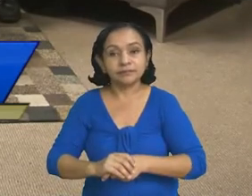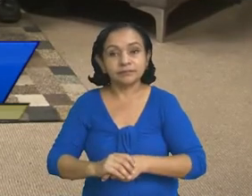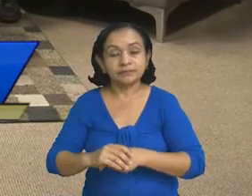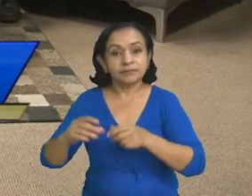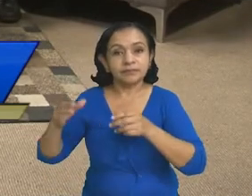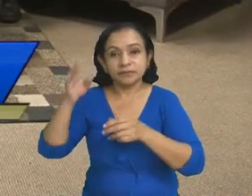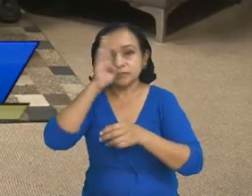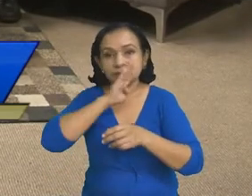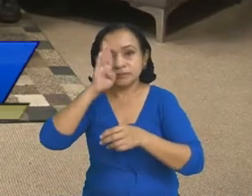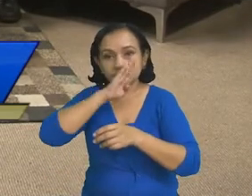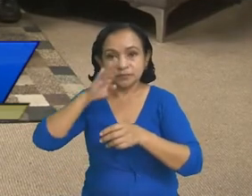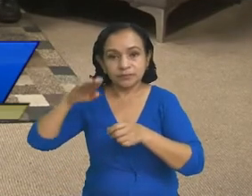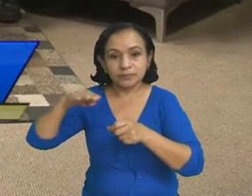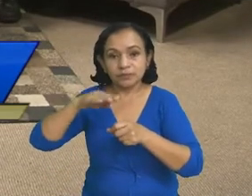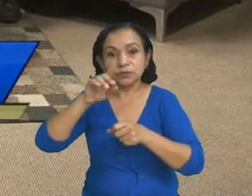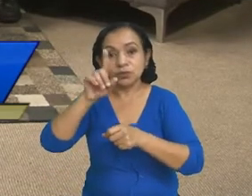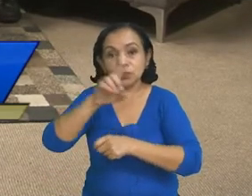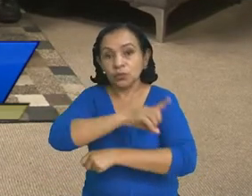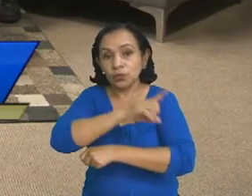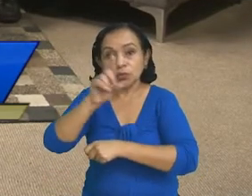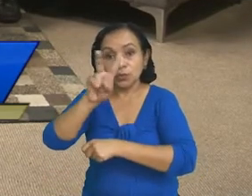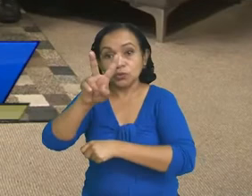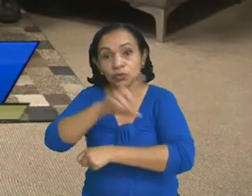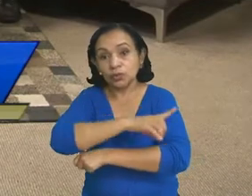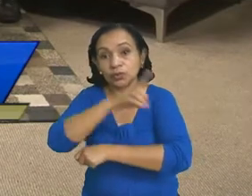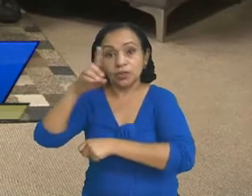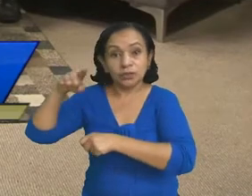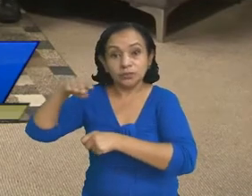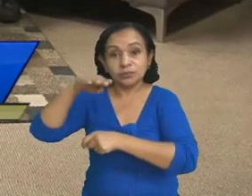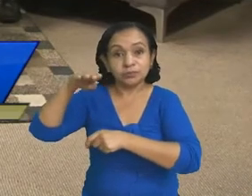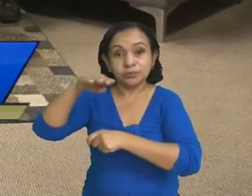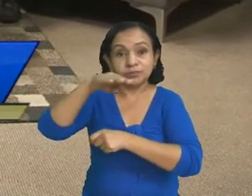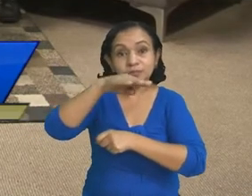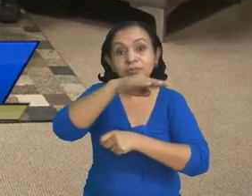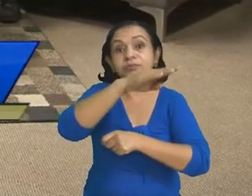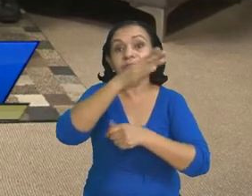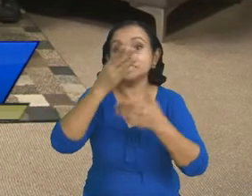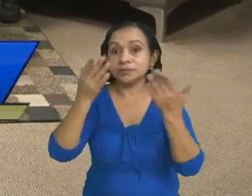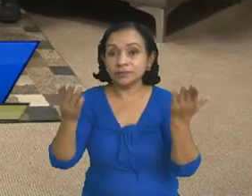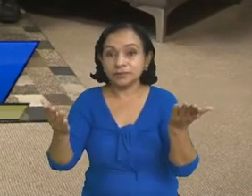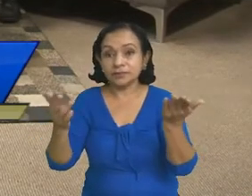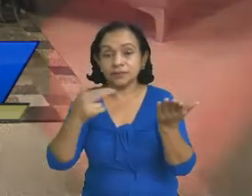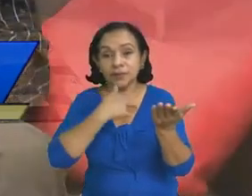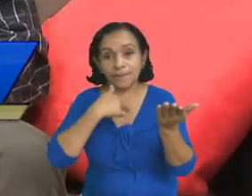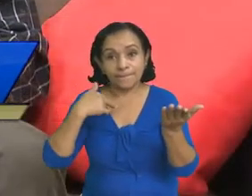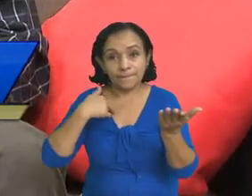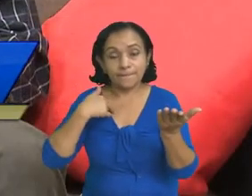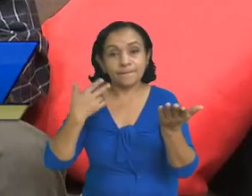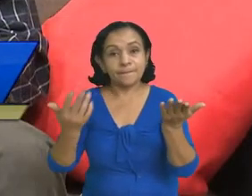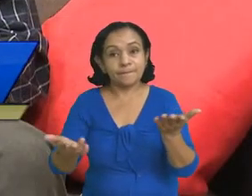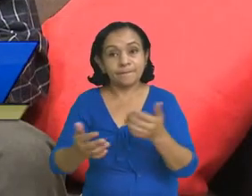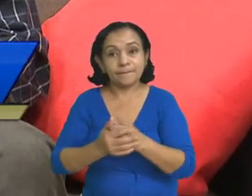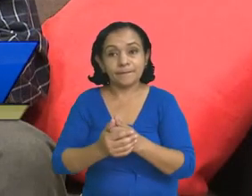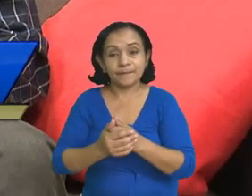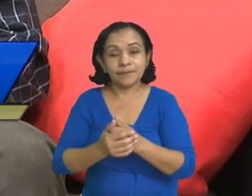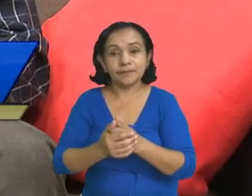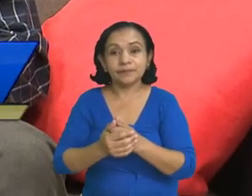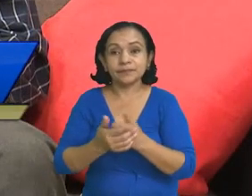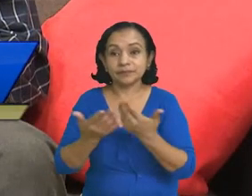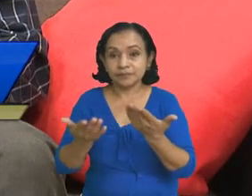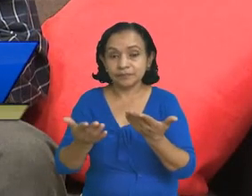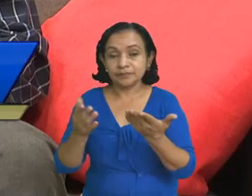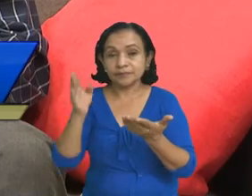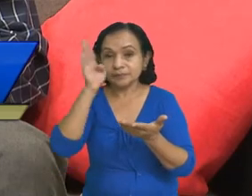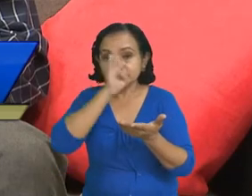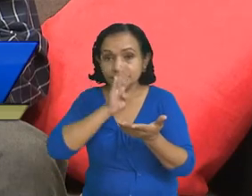llevarlo a Bluefield significa un día, dos días de traslado, claro. De traslado. Entonces, para eso también, por eso a veces estamos construyendo, en el caso